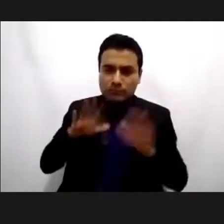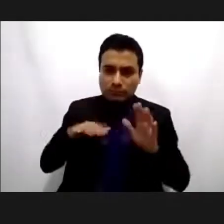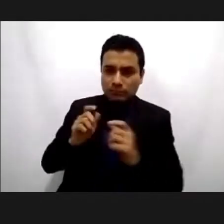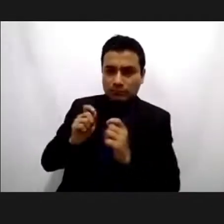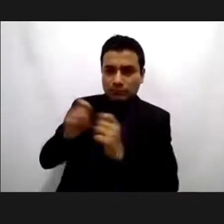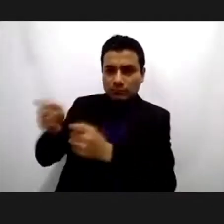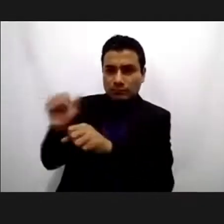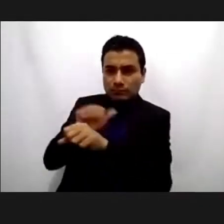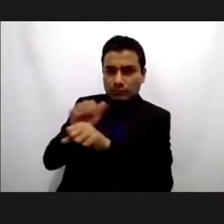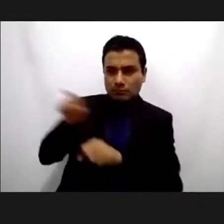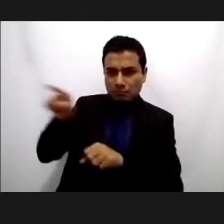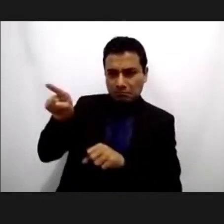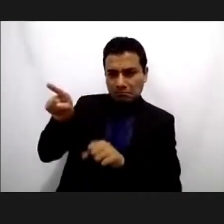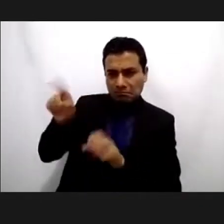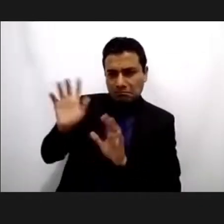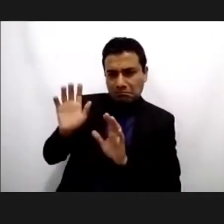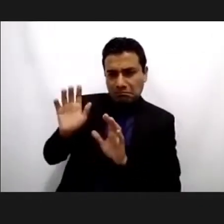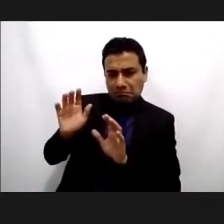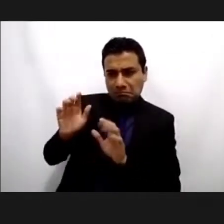pregunta, recordámela.